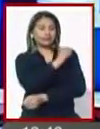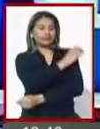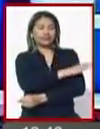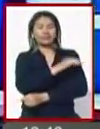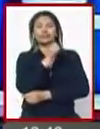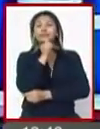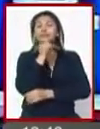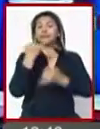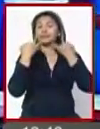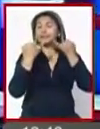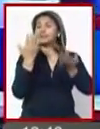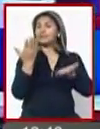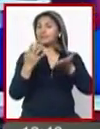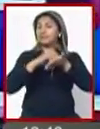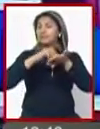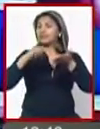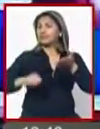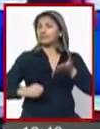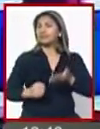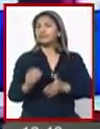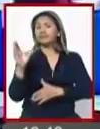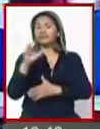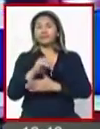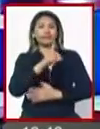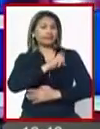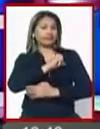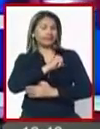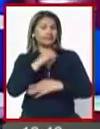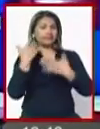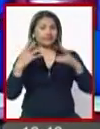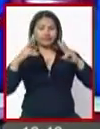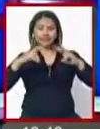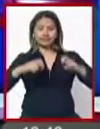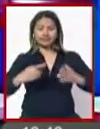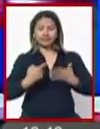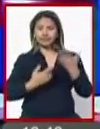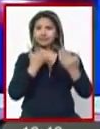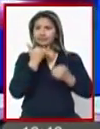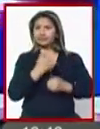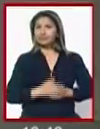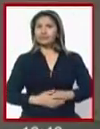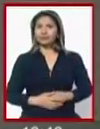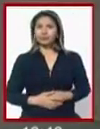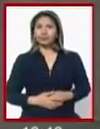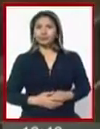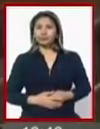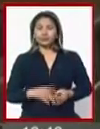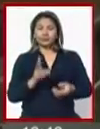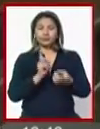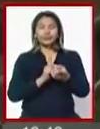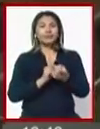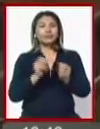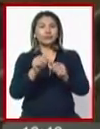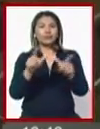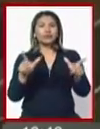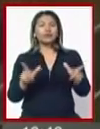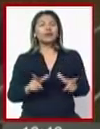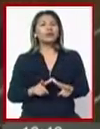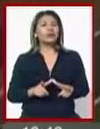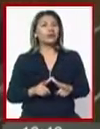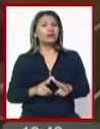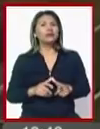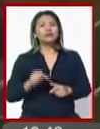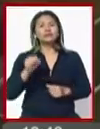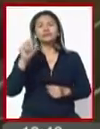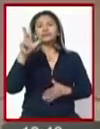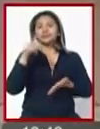clínica privada reportaron un presunto aborto forzado. La policía ya está investigando el caso. Médicos de un centro de salud ubicado en la